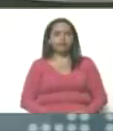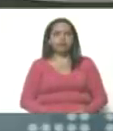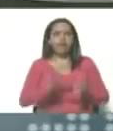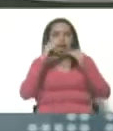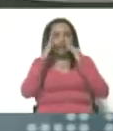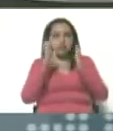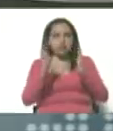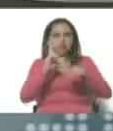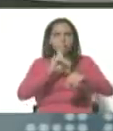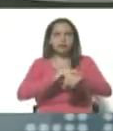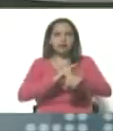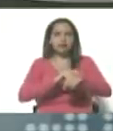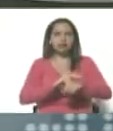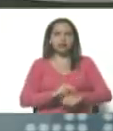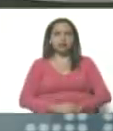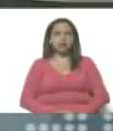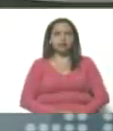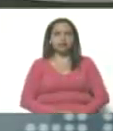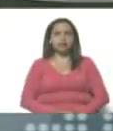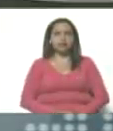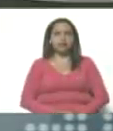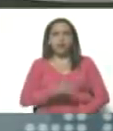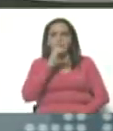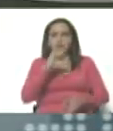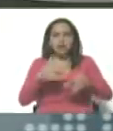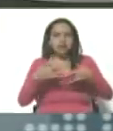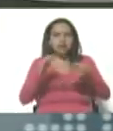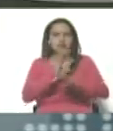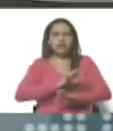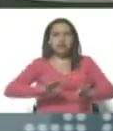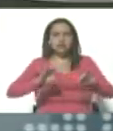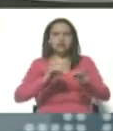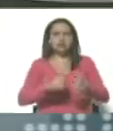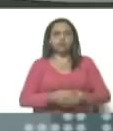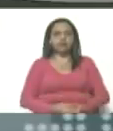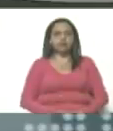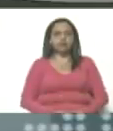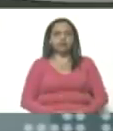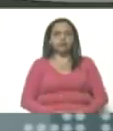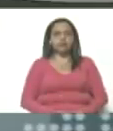atendidos médicamente, sin síntomas, y los vamos atendiendo.